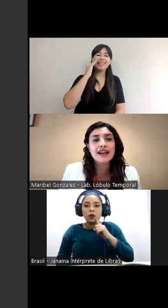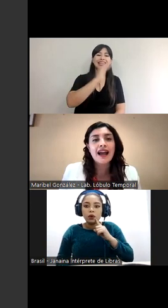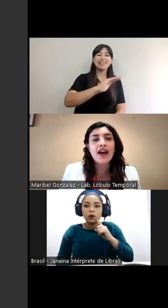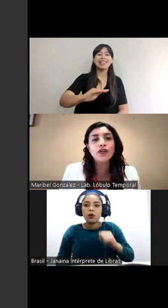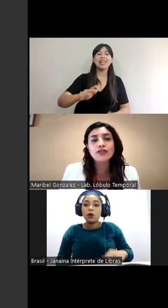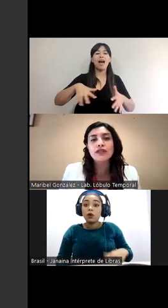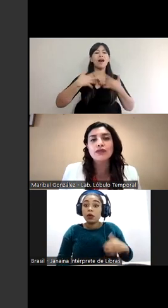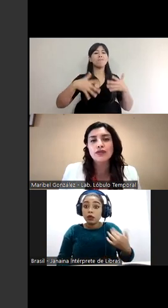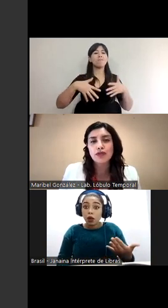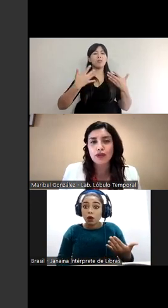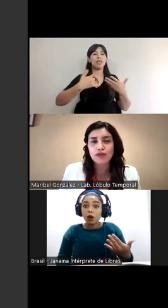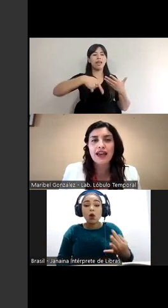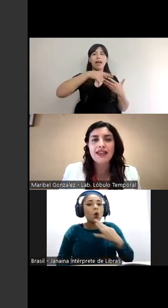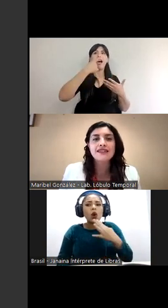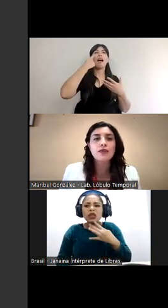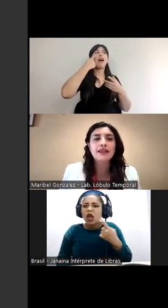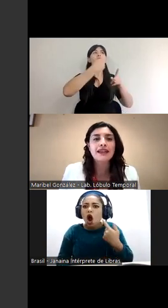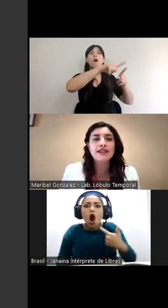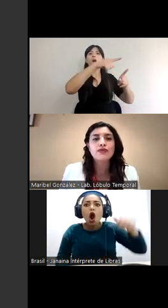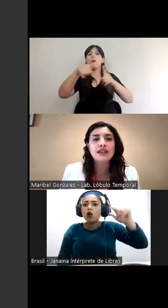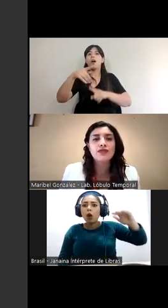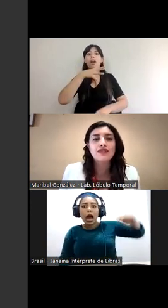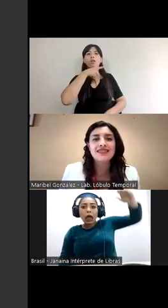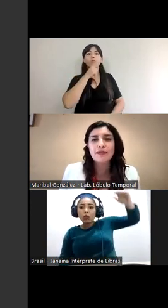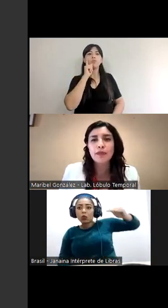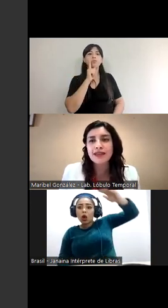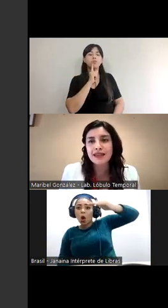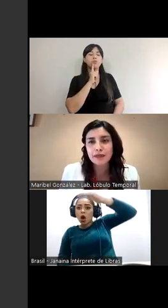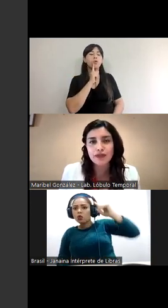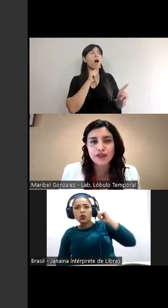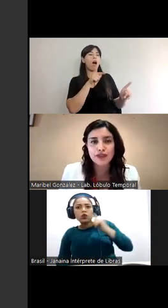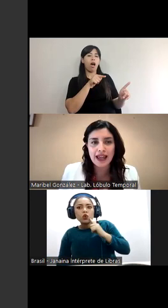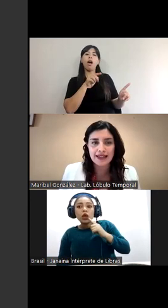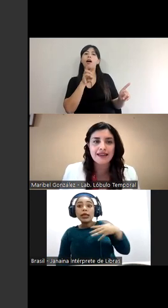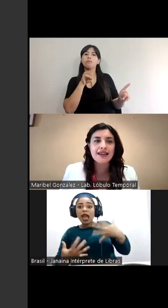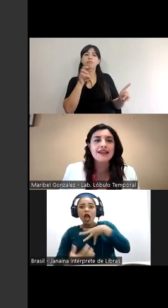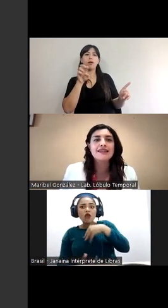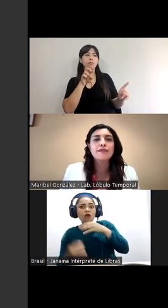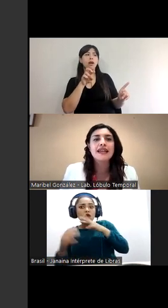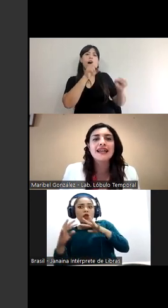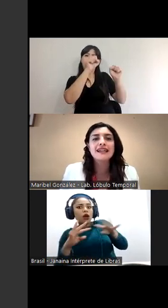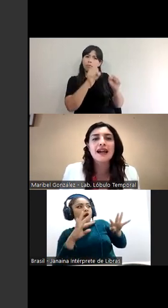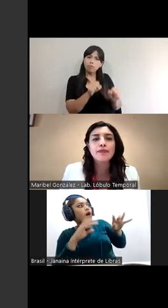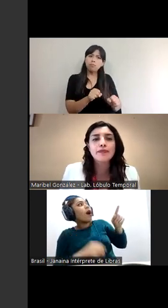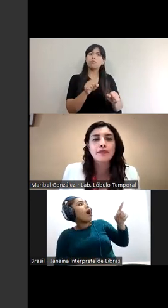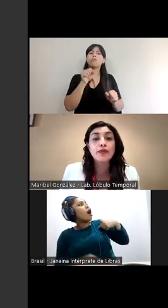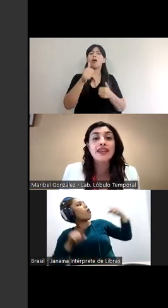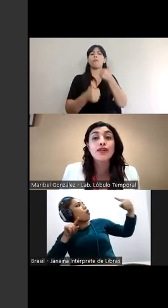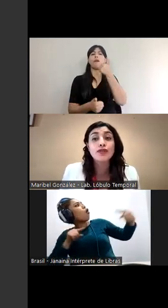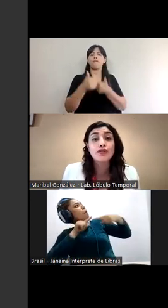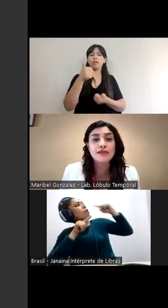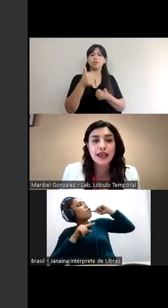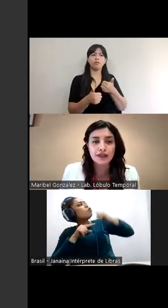conocer otros adultos sordos, a darse cuenta que sus hijos sí pueden ser profesionales, les ampliaría el campo